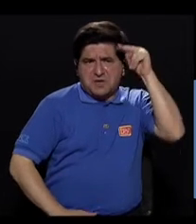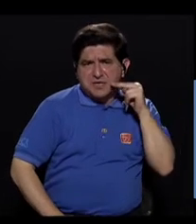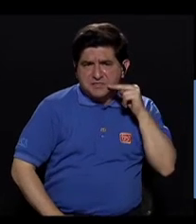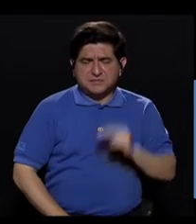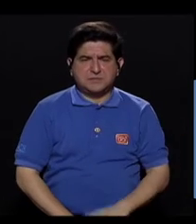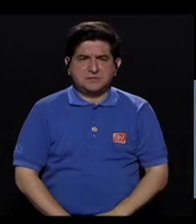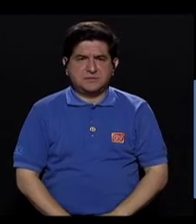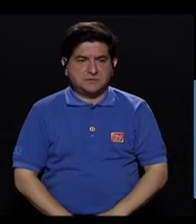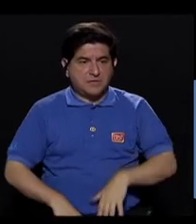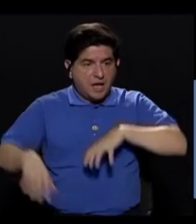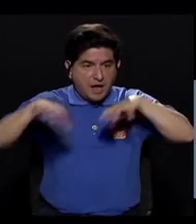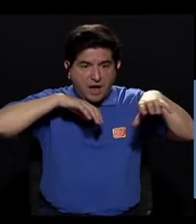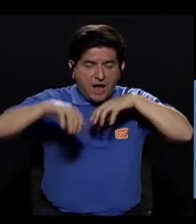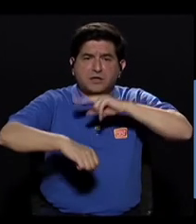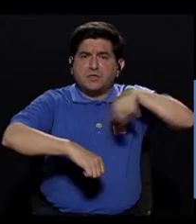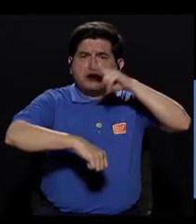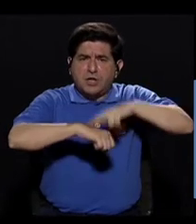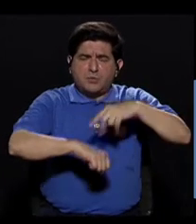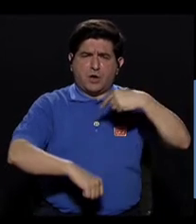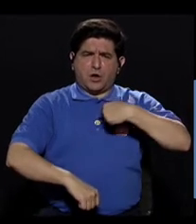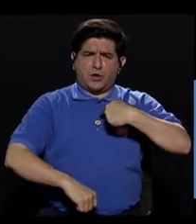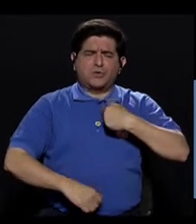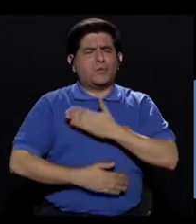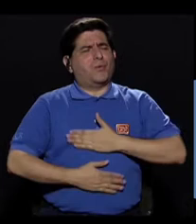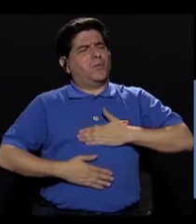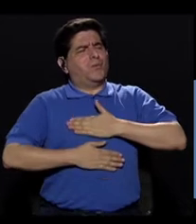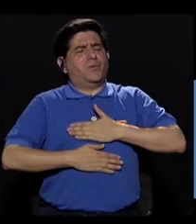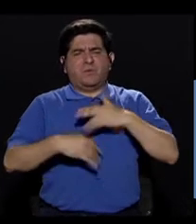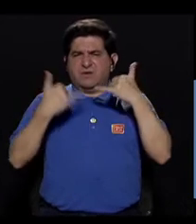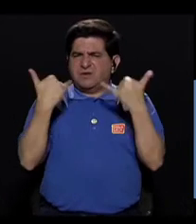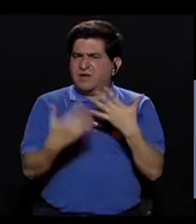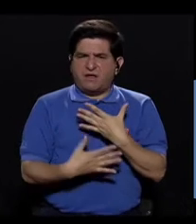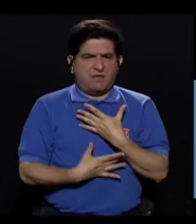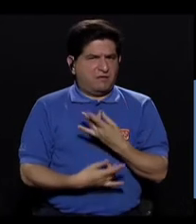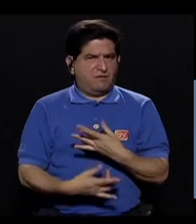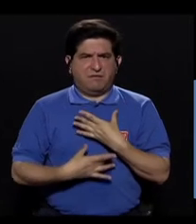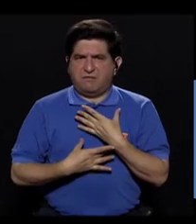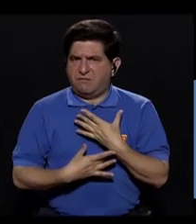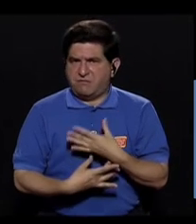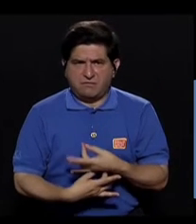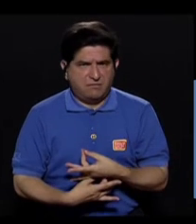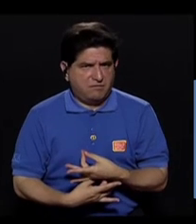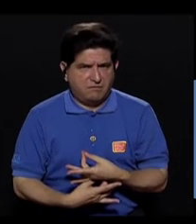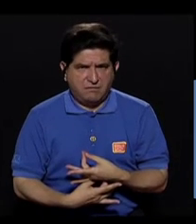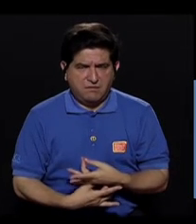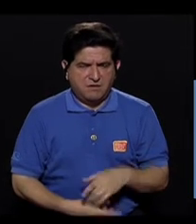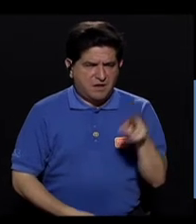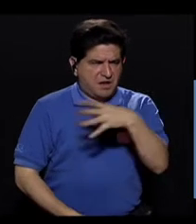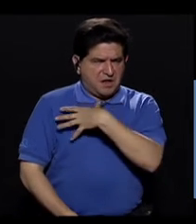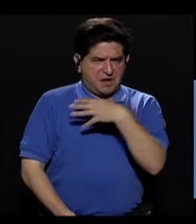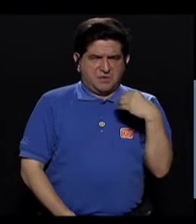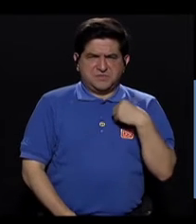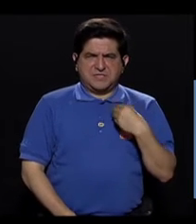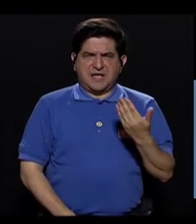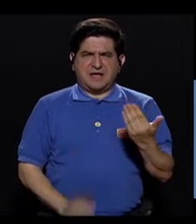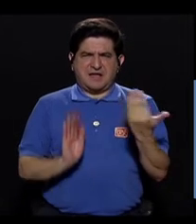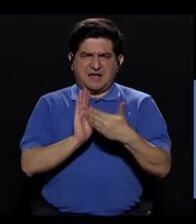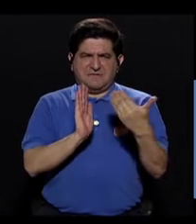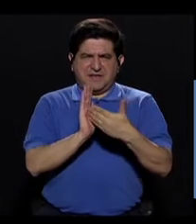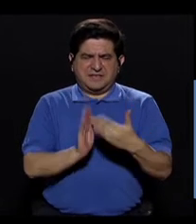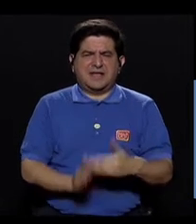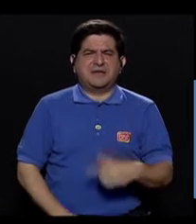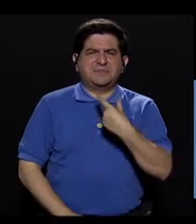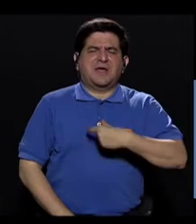interesaban. Le gustaba arruinarme el apetito. Y devoraba mi memoria y mi capacidad